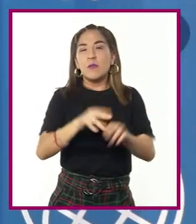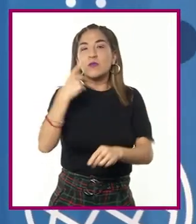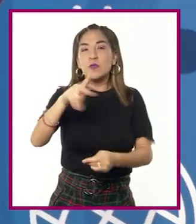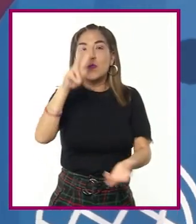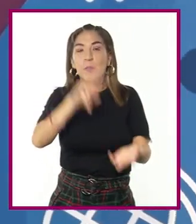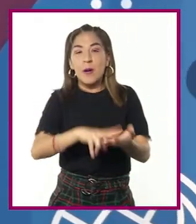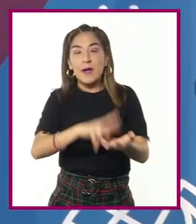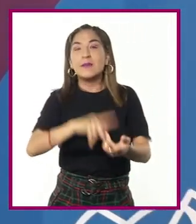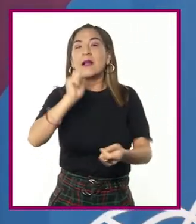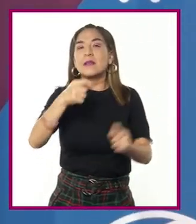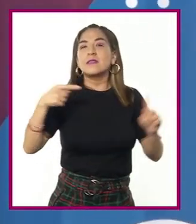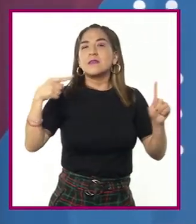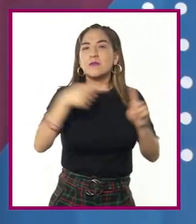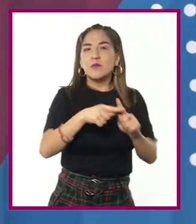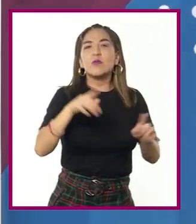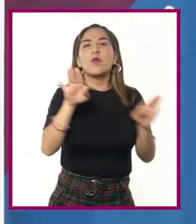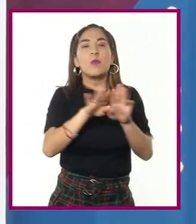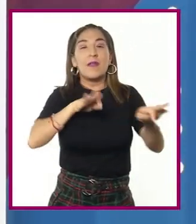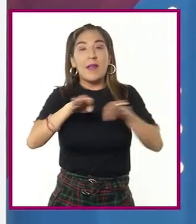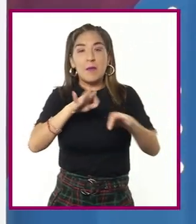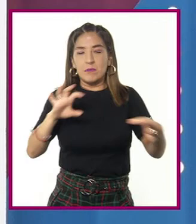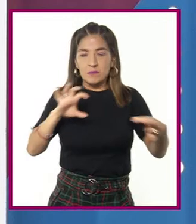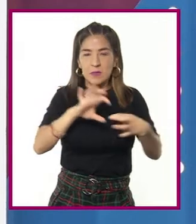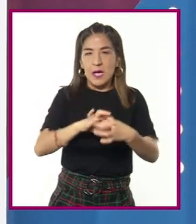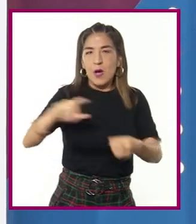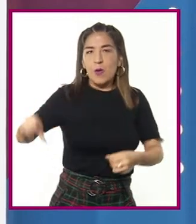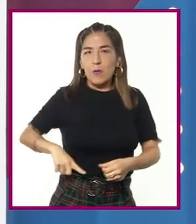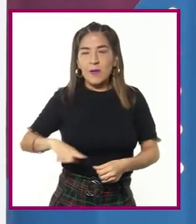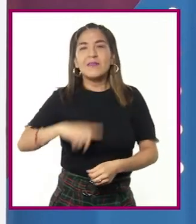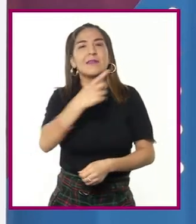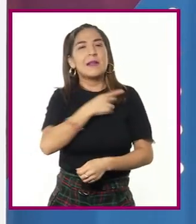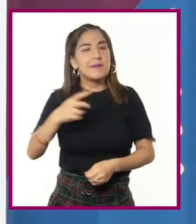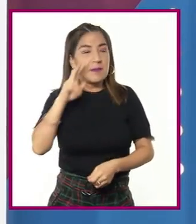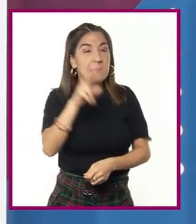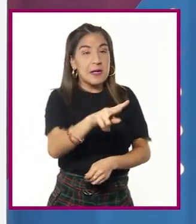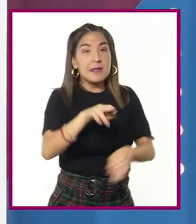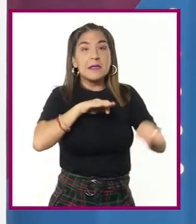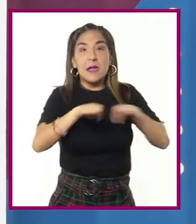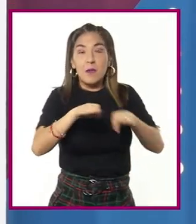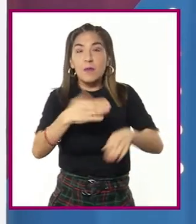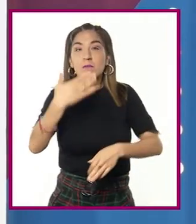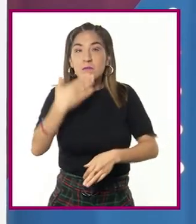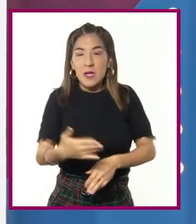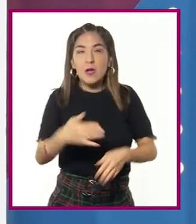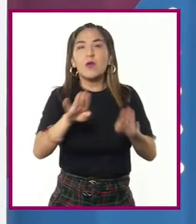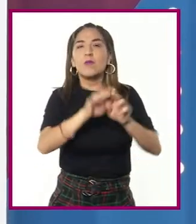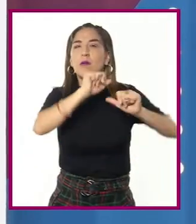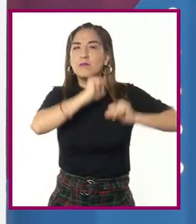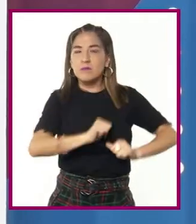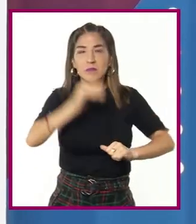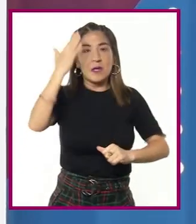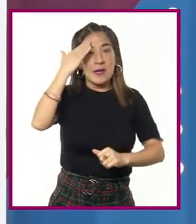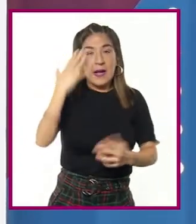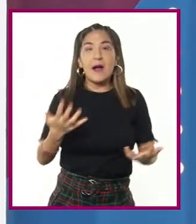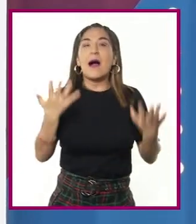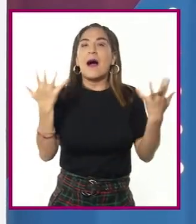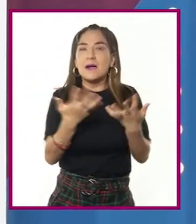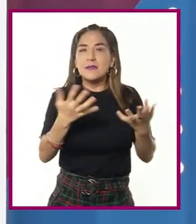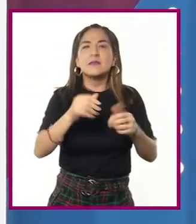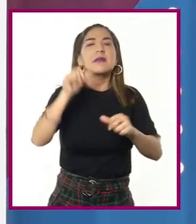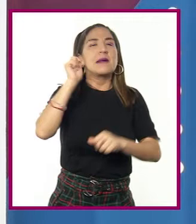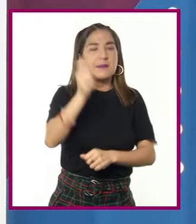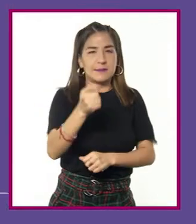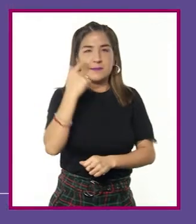principios que toda y todo servidor público deben observar en el desempeño de su empleo, cargo, comisión o función son